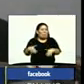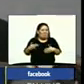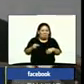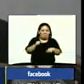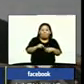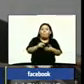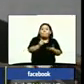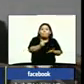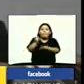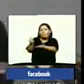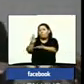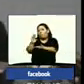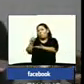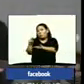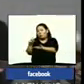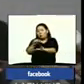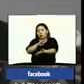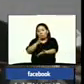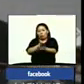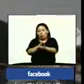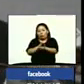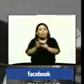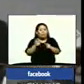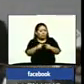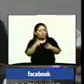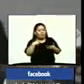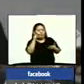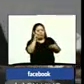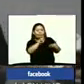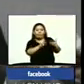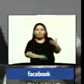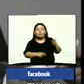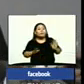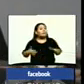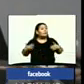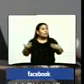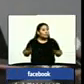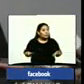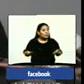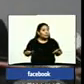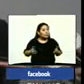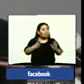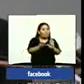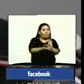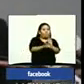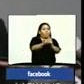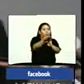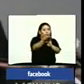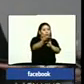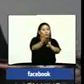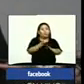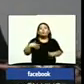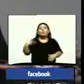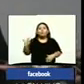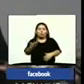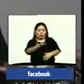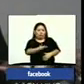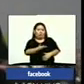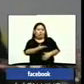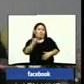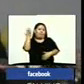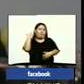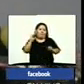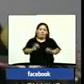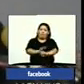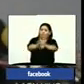Ahora realmente eso ya no va, pero lo que estamos viendo al final es que ha habido un incremento. Nosotros lo hemos dicho con toda claridad,